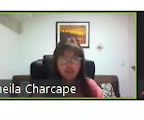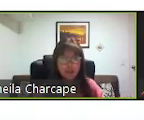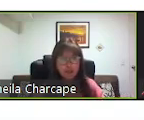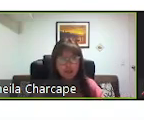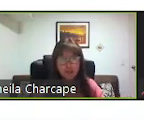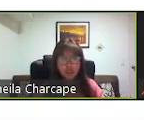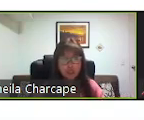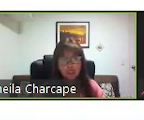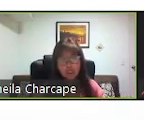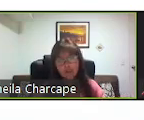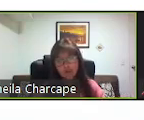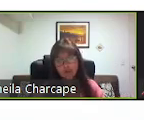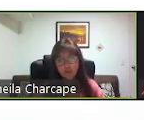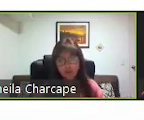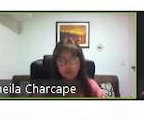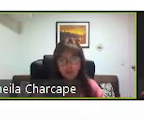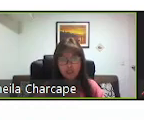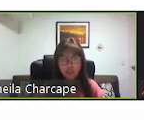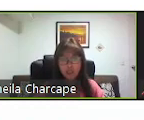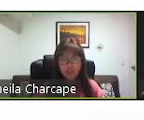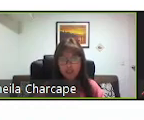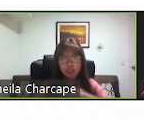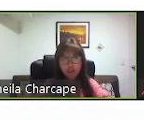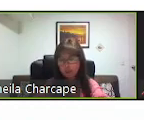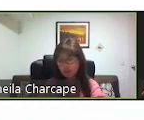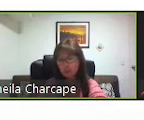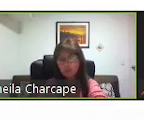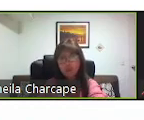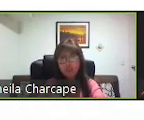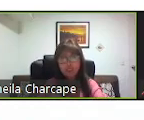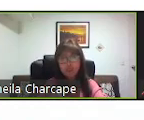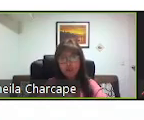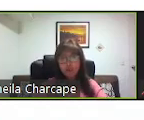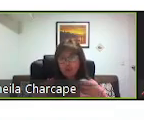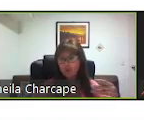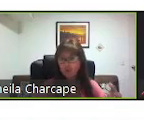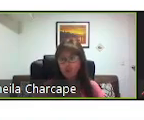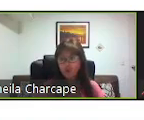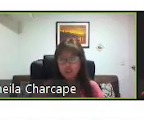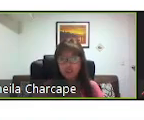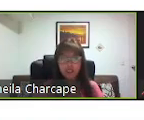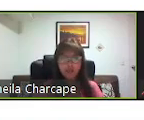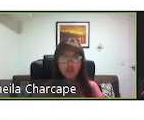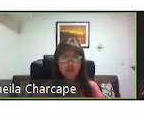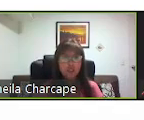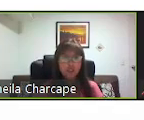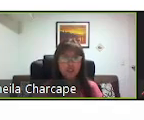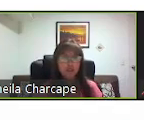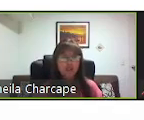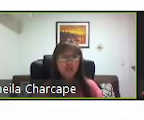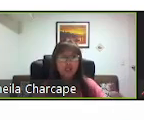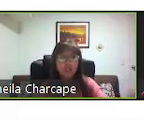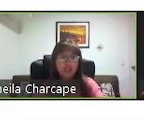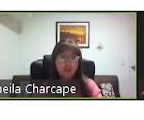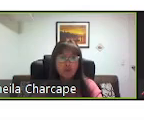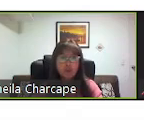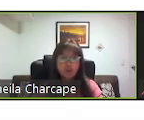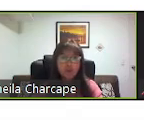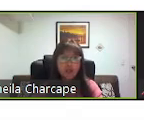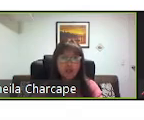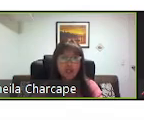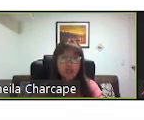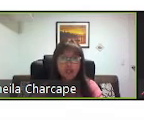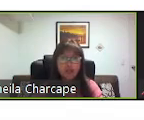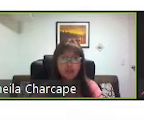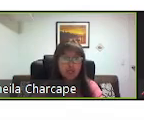del tamaño de los genitales, ya podremos decir que corresponde a un estadio 1 o a un estadio 5. En